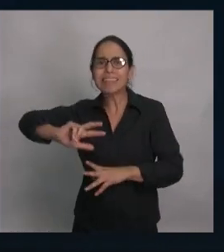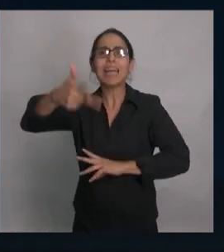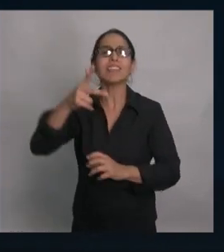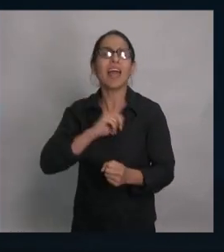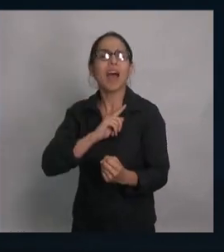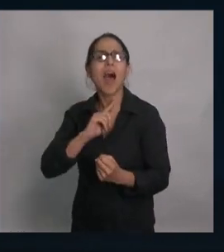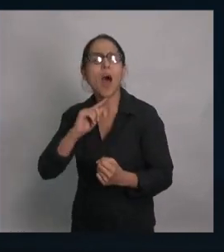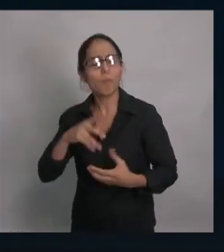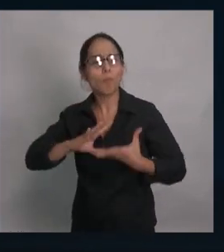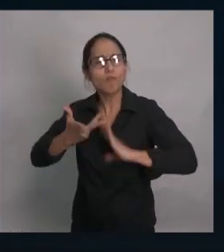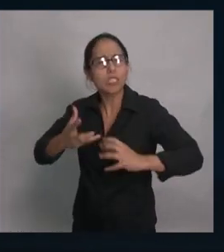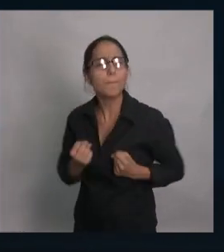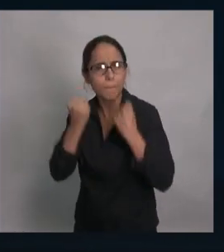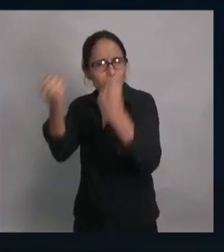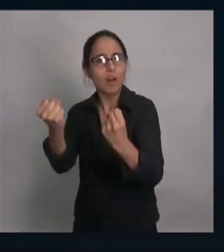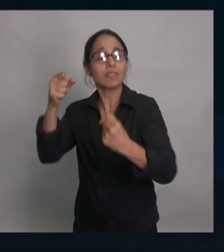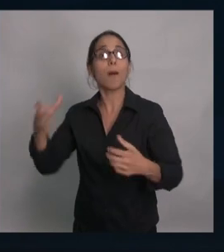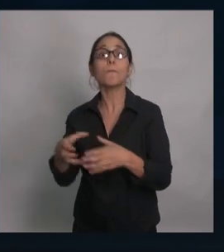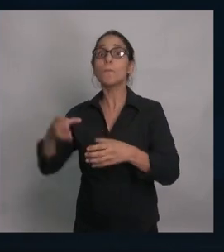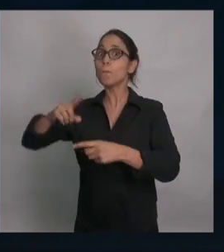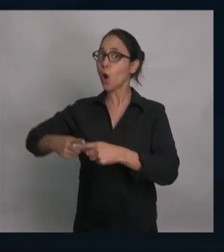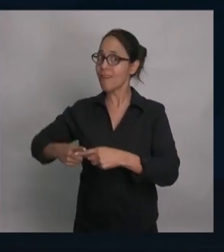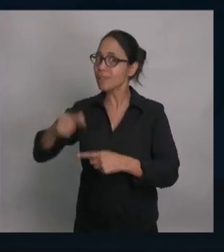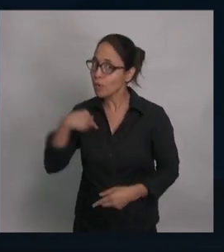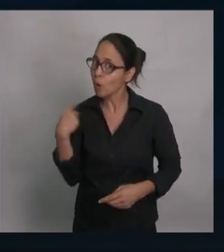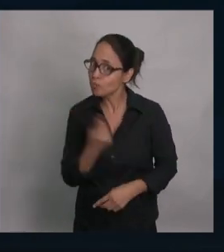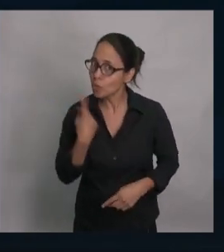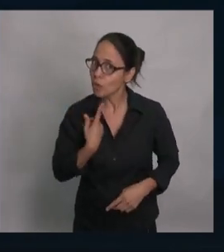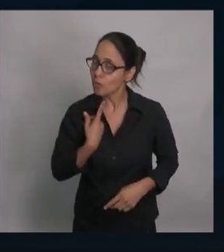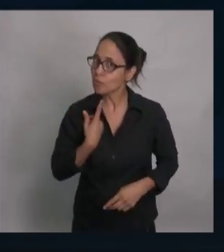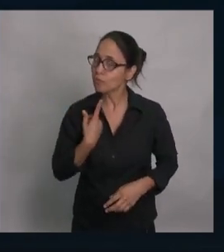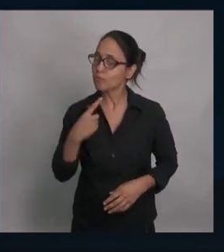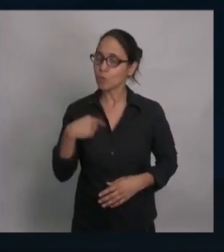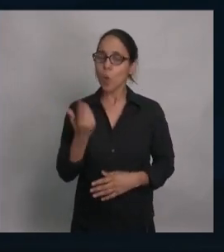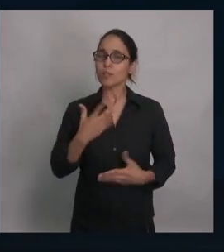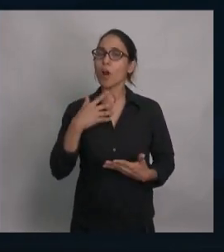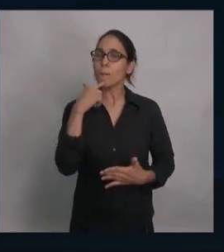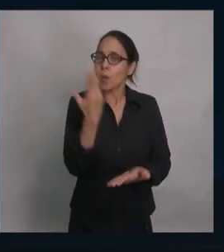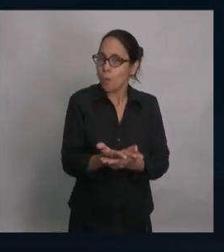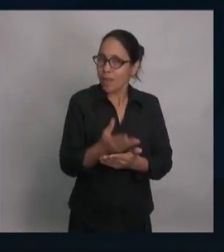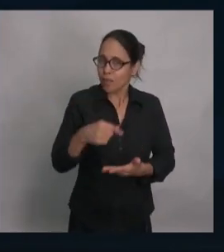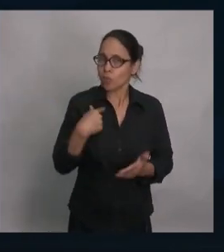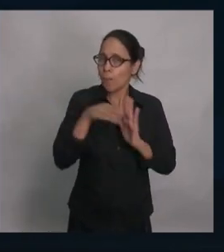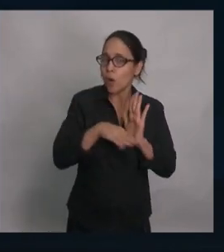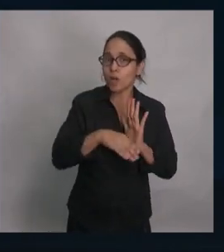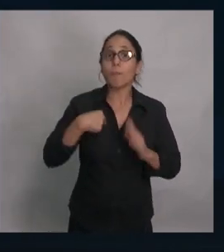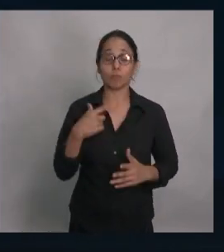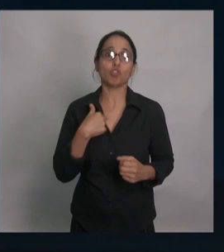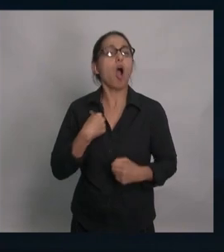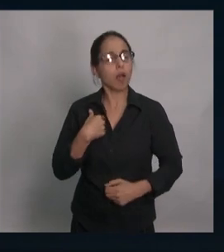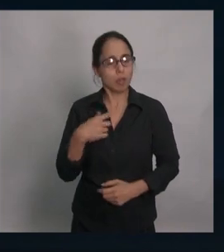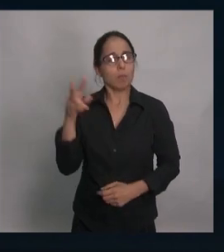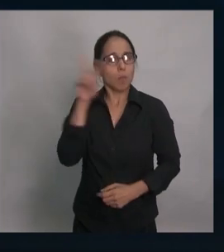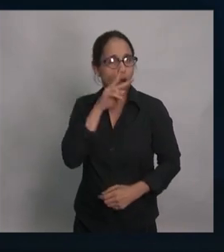Chile. En nuestro programa, y esto para mí es muy importante porque yo soy feminista, hablamos de hacer